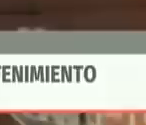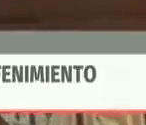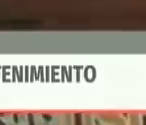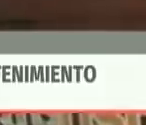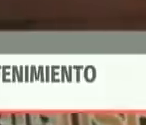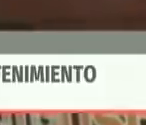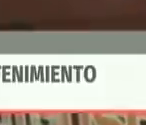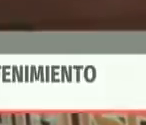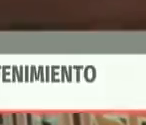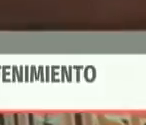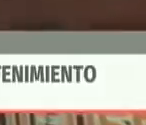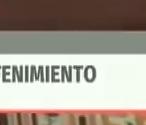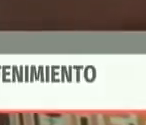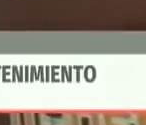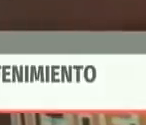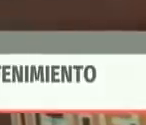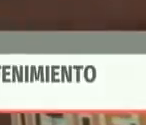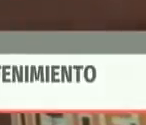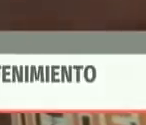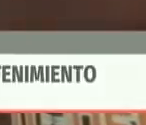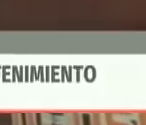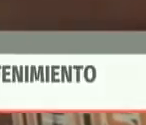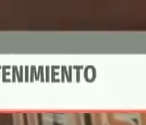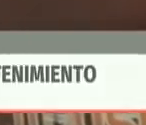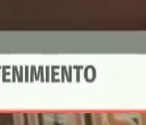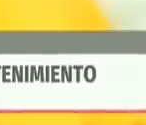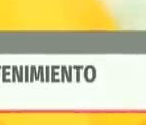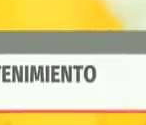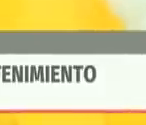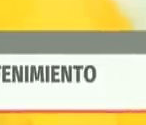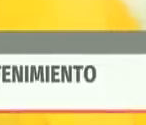de desinfección. Hasta el momento llevamos